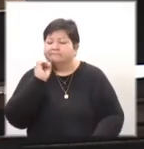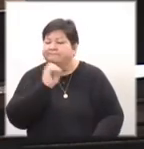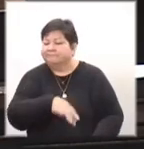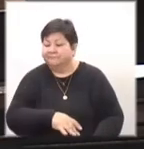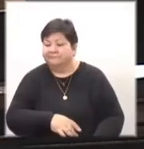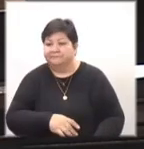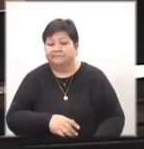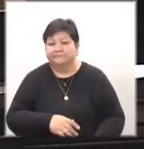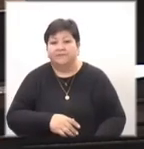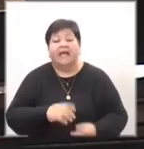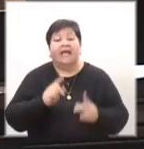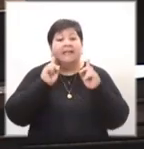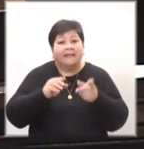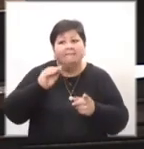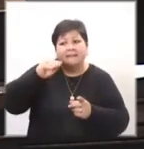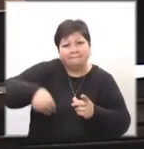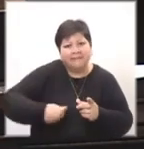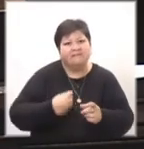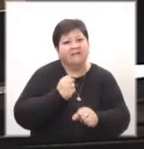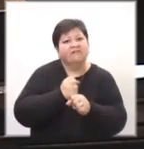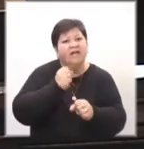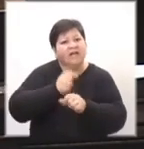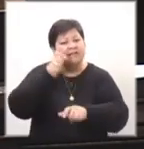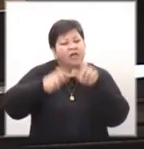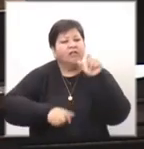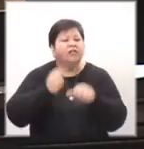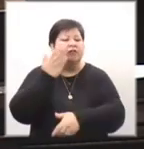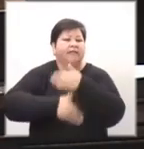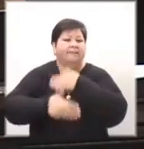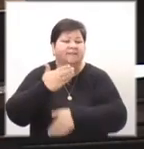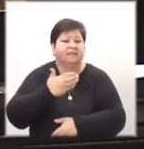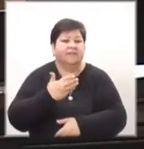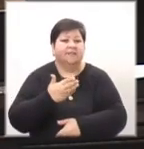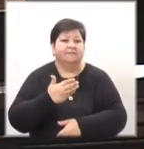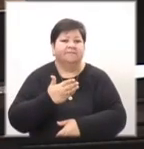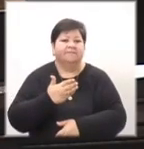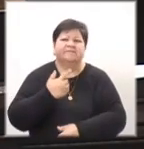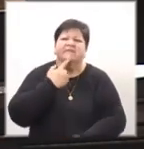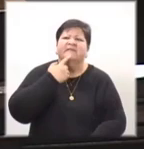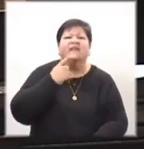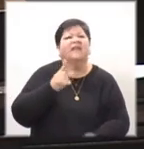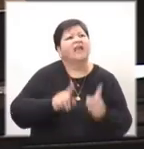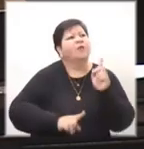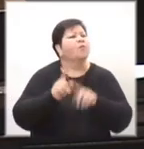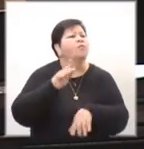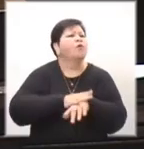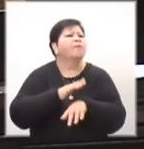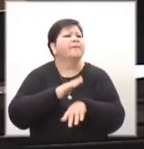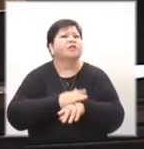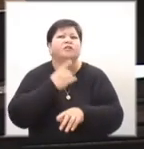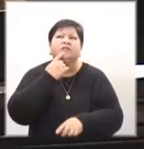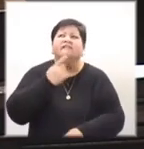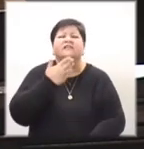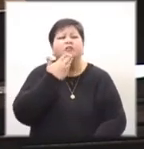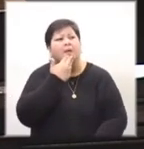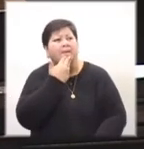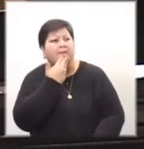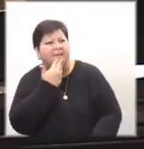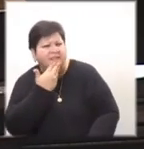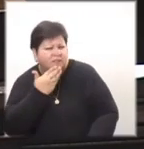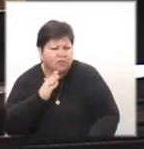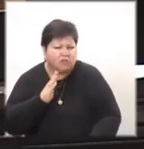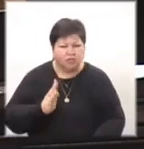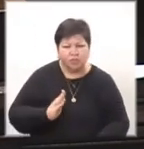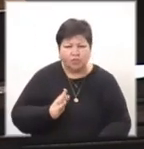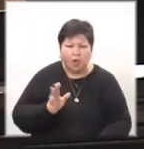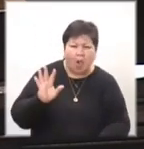los trabajadores con discapacidad, quienes fueron tratados de sospechosos de incurrir en prácticas oportunistas